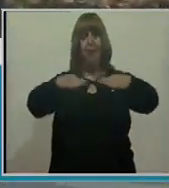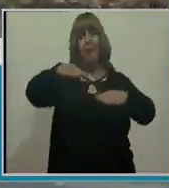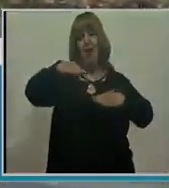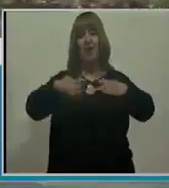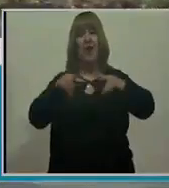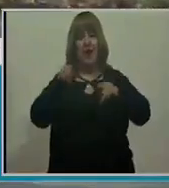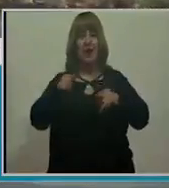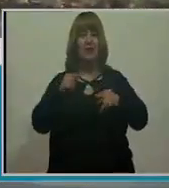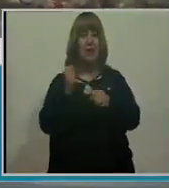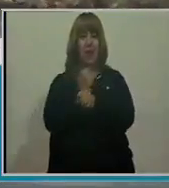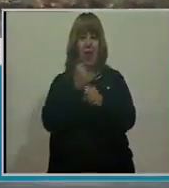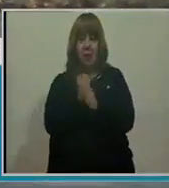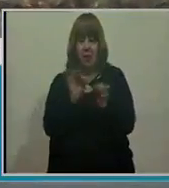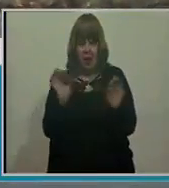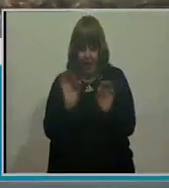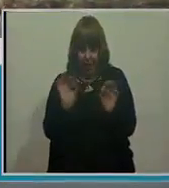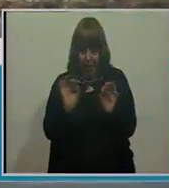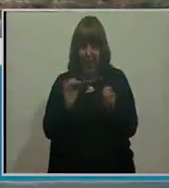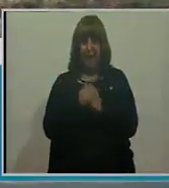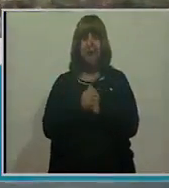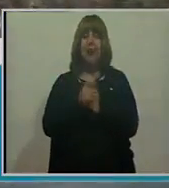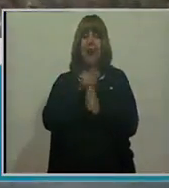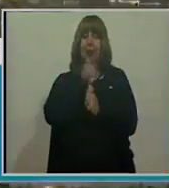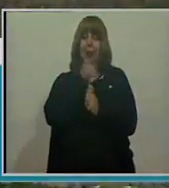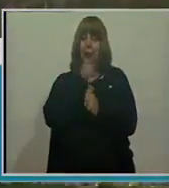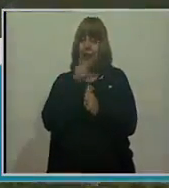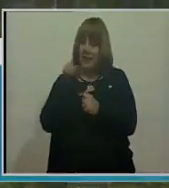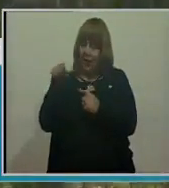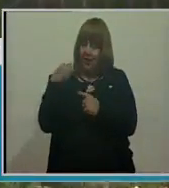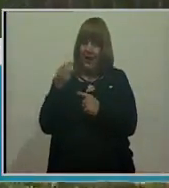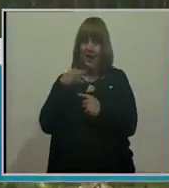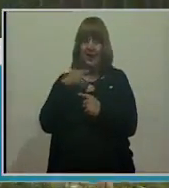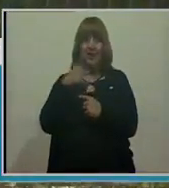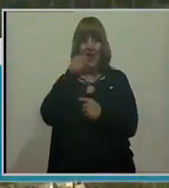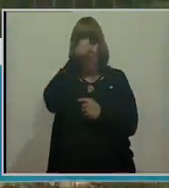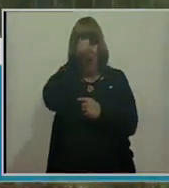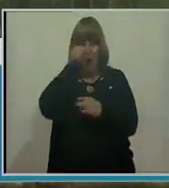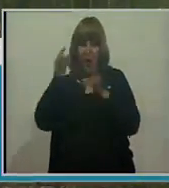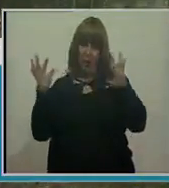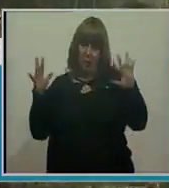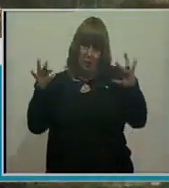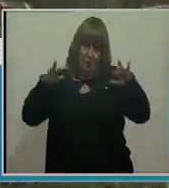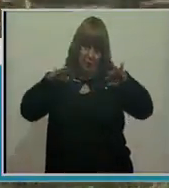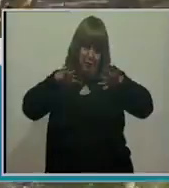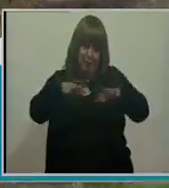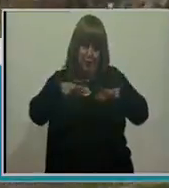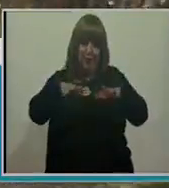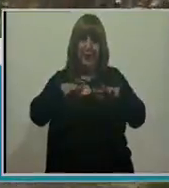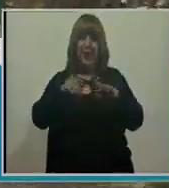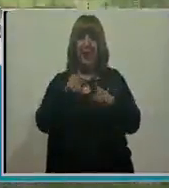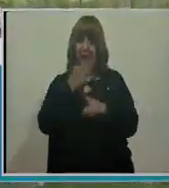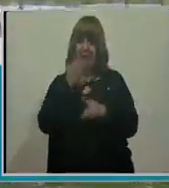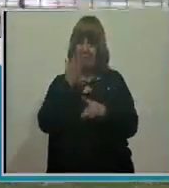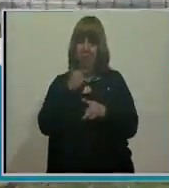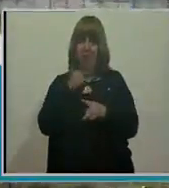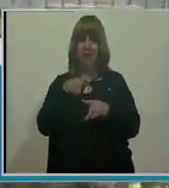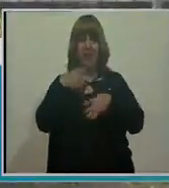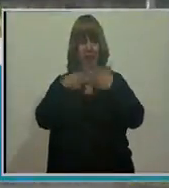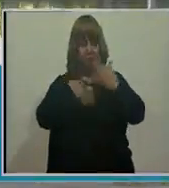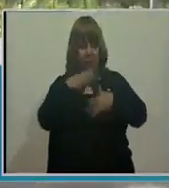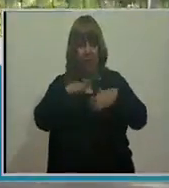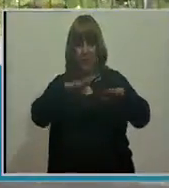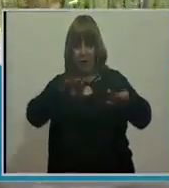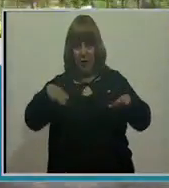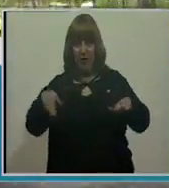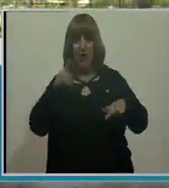decía una vecina, se ha vuelto más familiar la plaza. Sí, los domingos ha vuelto a ser como era hace un tiempo atrás, donde vienen a los chicos con